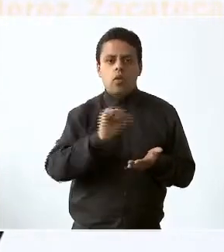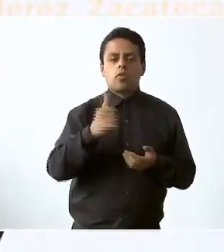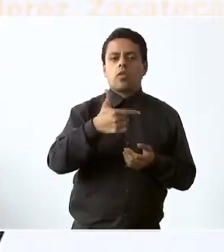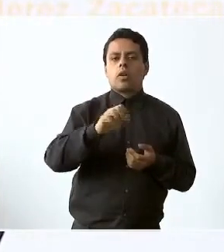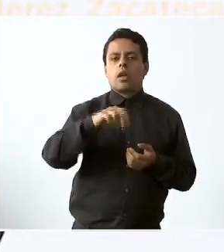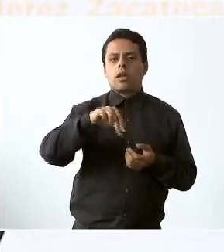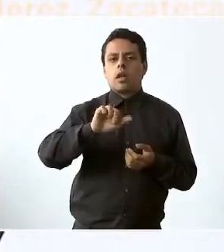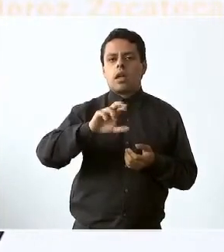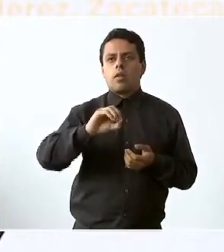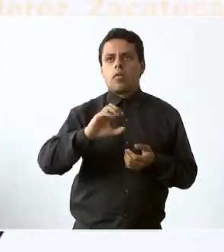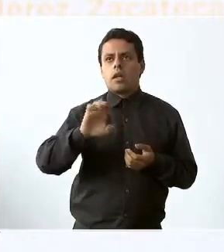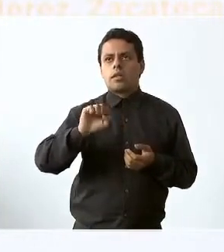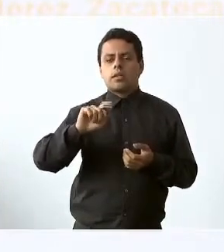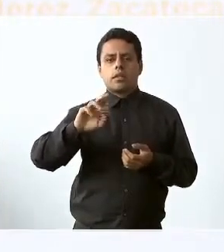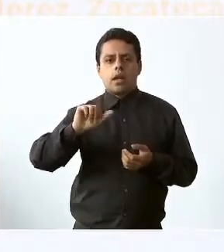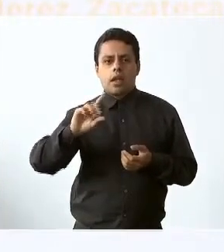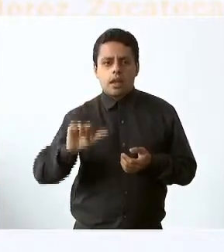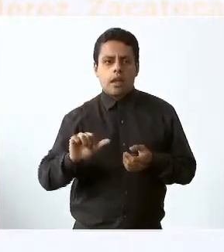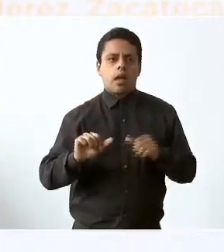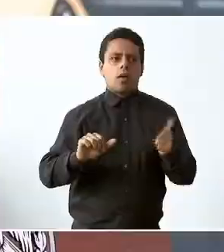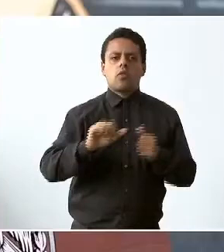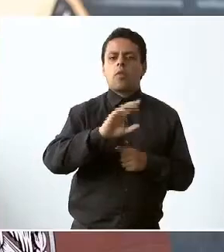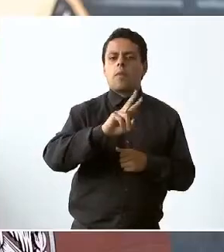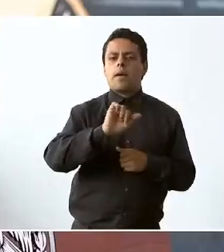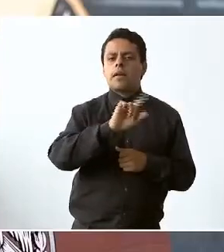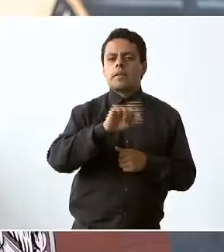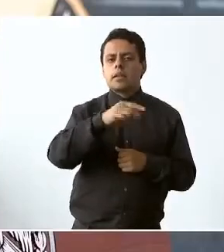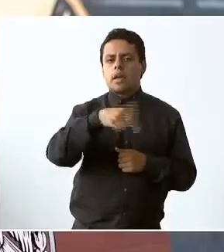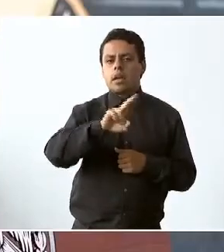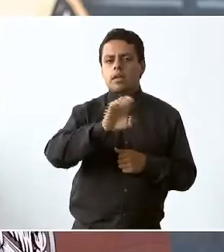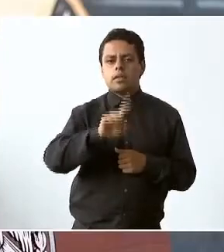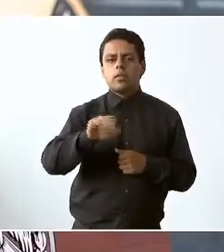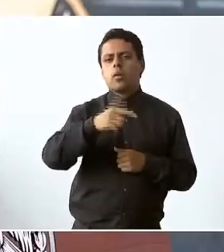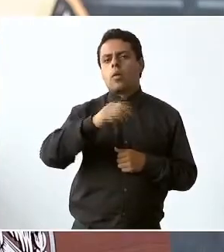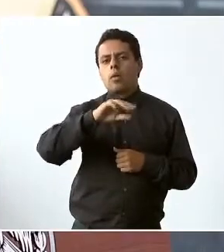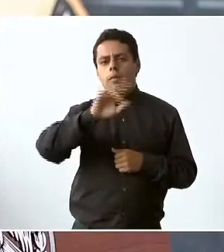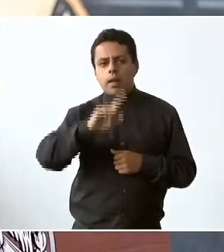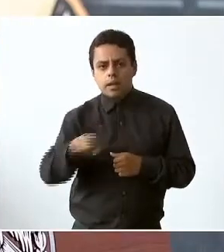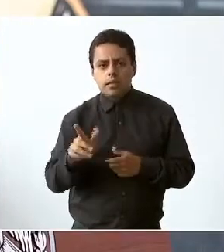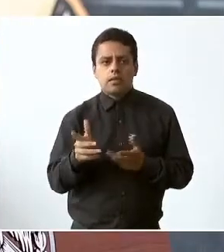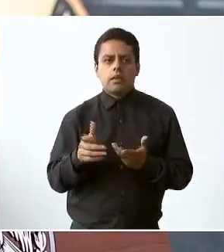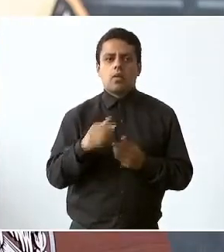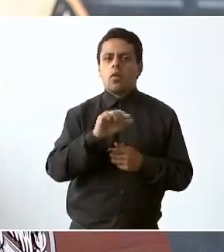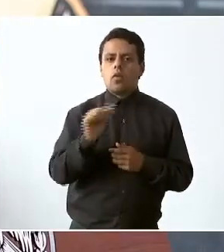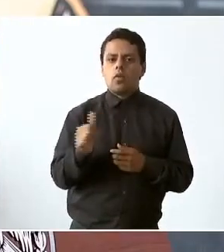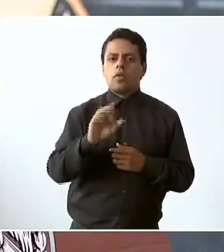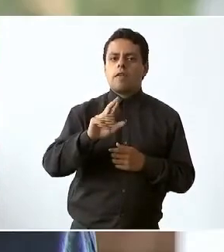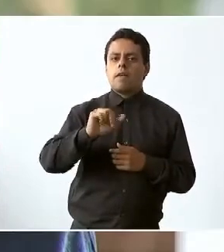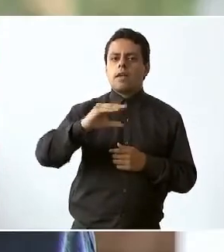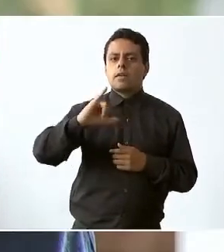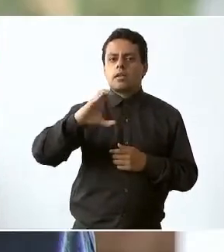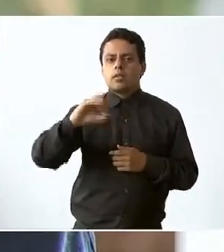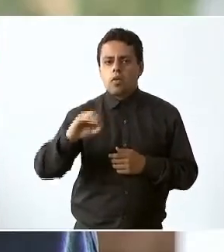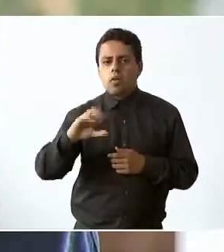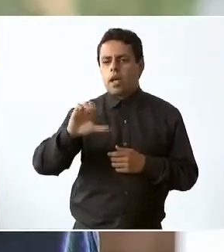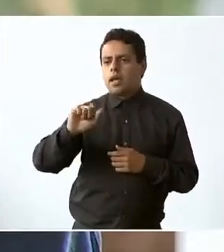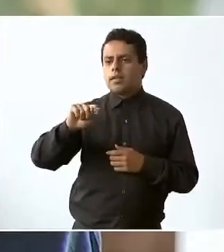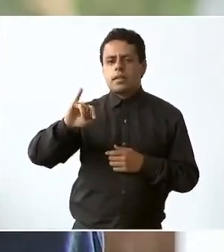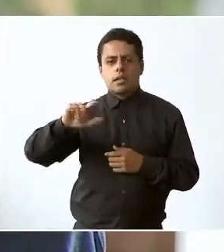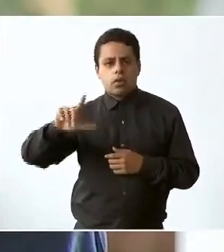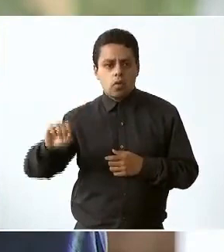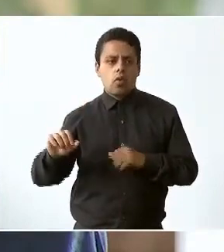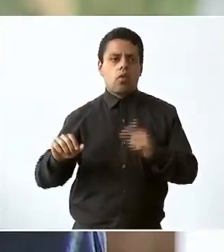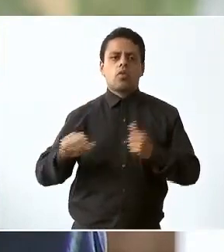Estrada, los Vázquez Gómez, Francisco Castillo Nájera,